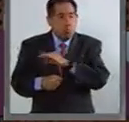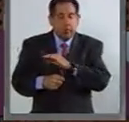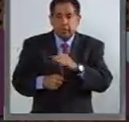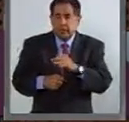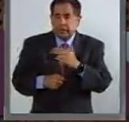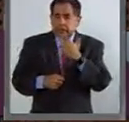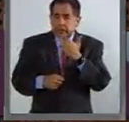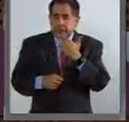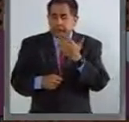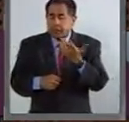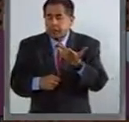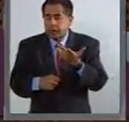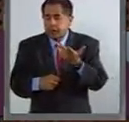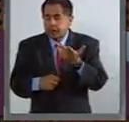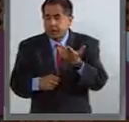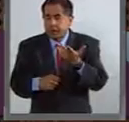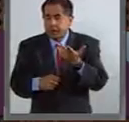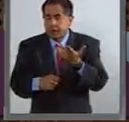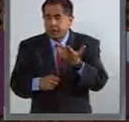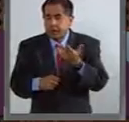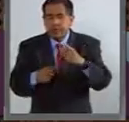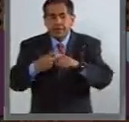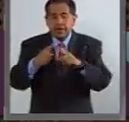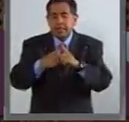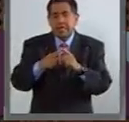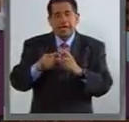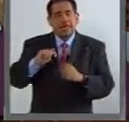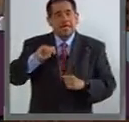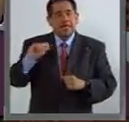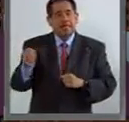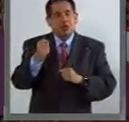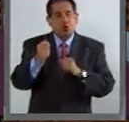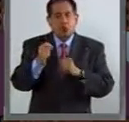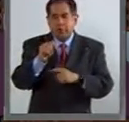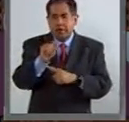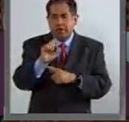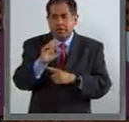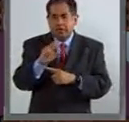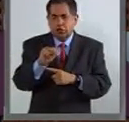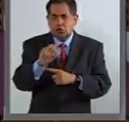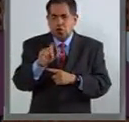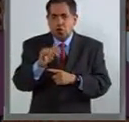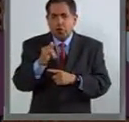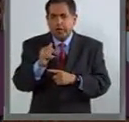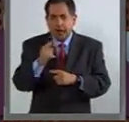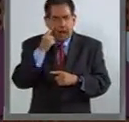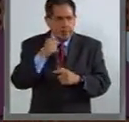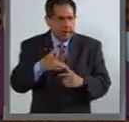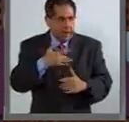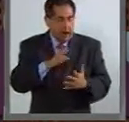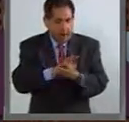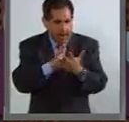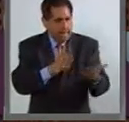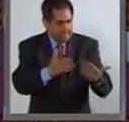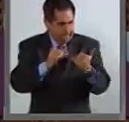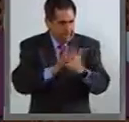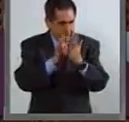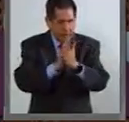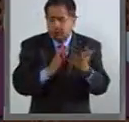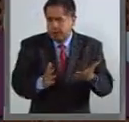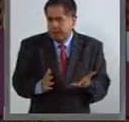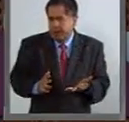aprovechan todas las tecnologías para hacer esa colaboración de la sociedad. Porque sí,